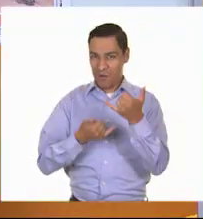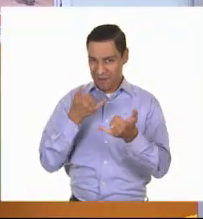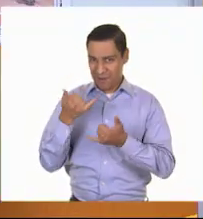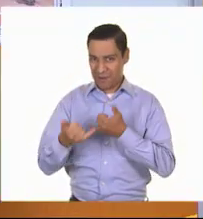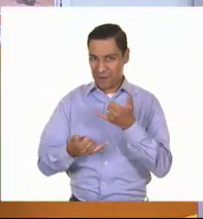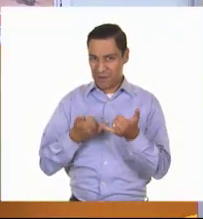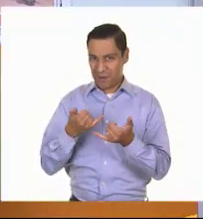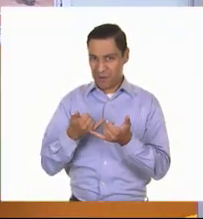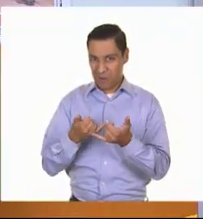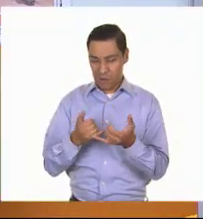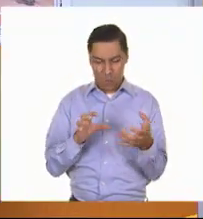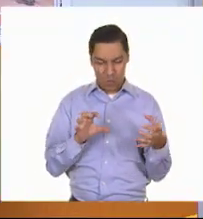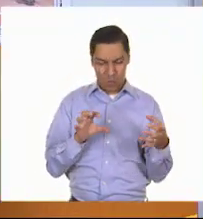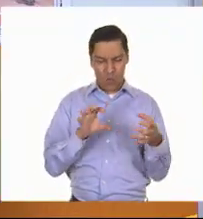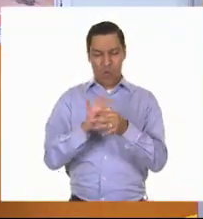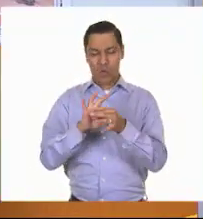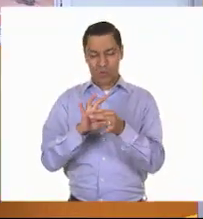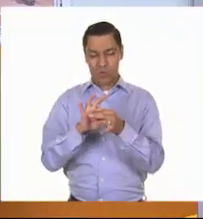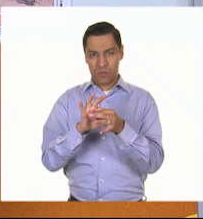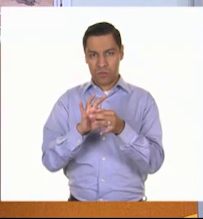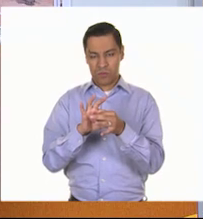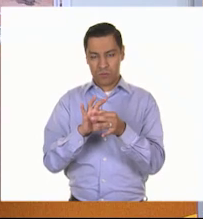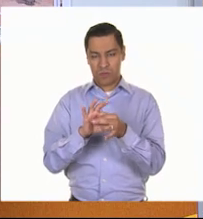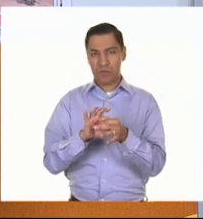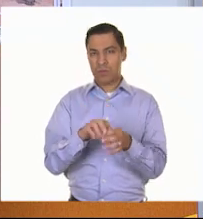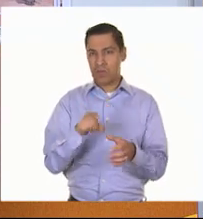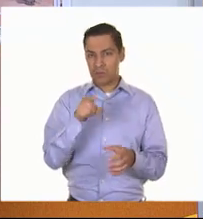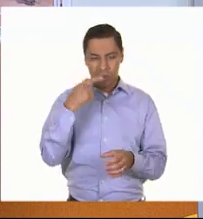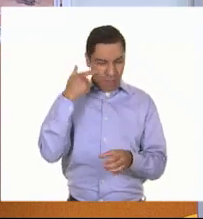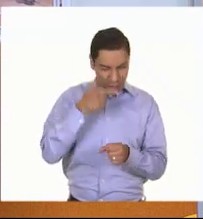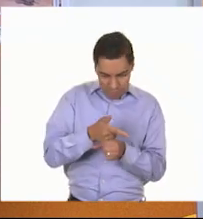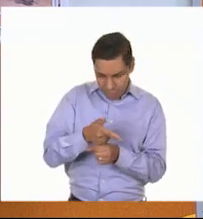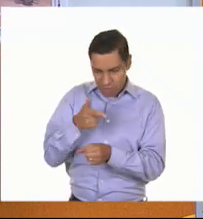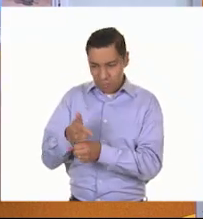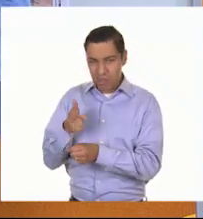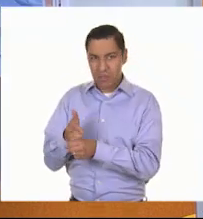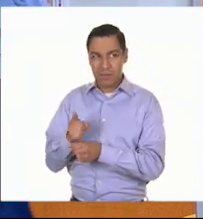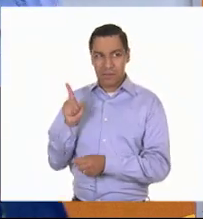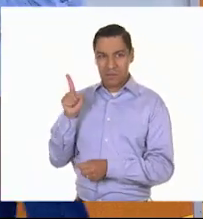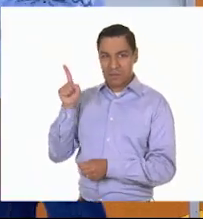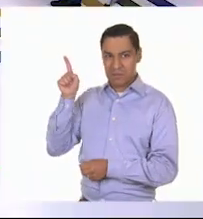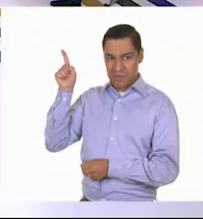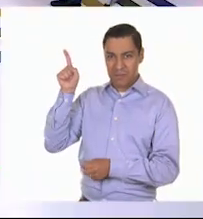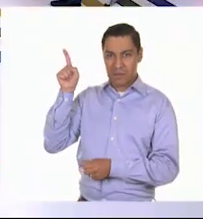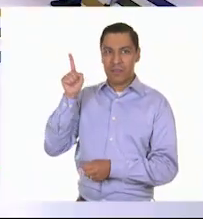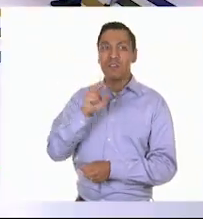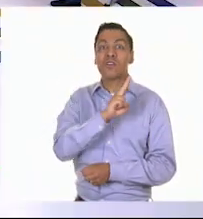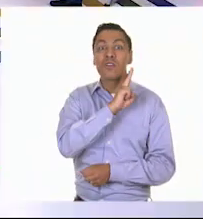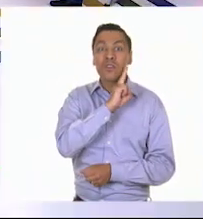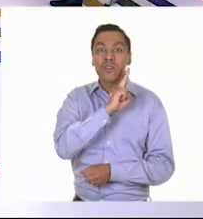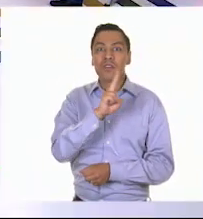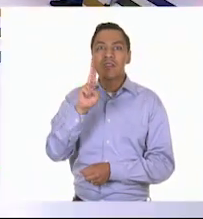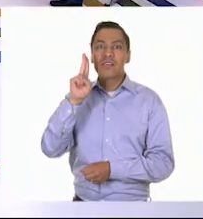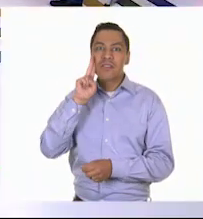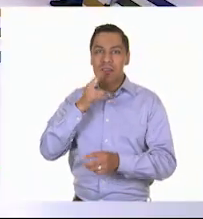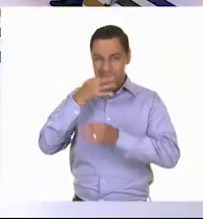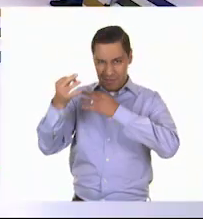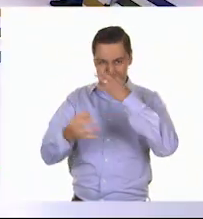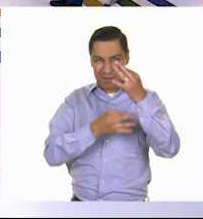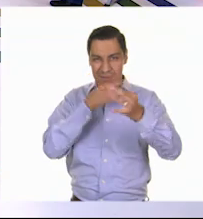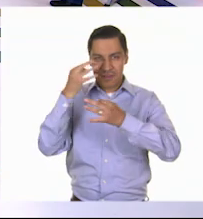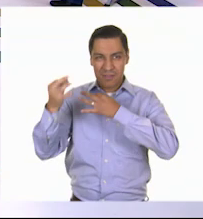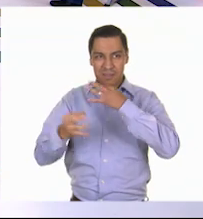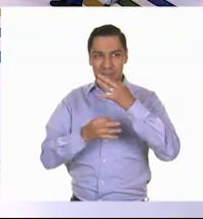se llama Une y Reconoce, que consiste en unir, bueno, aquí vemos algunos títulos de algunas noticias,